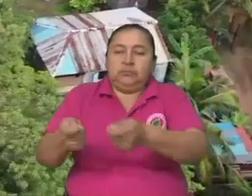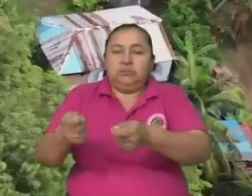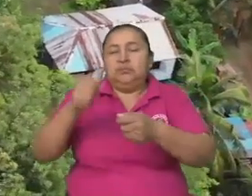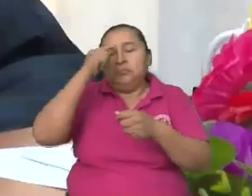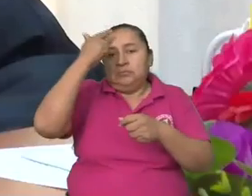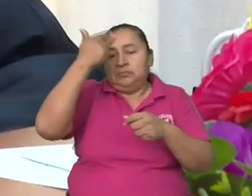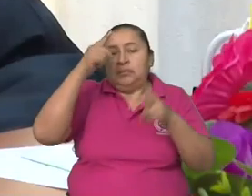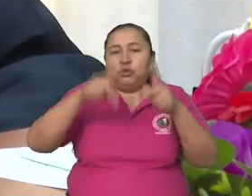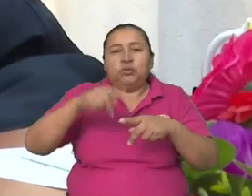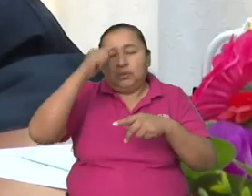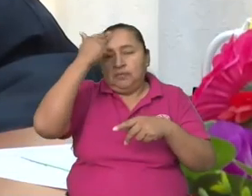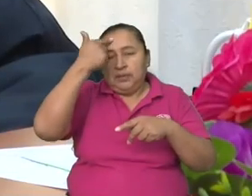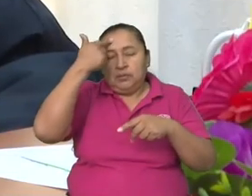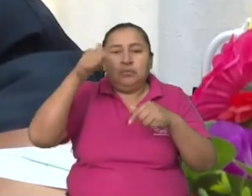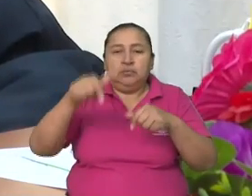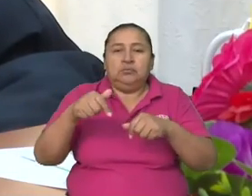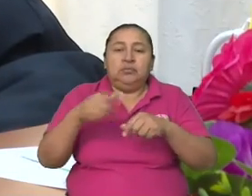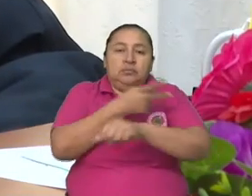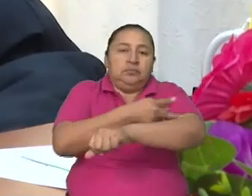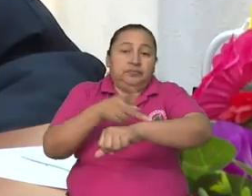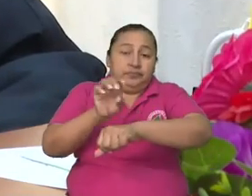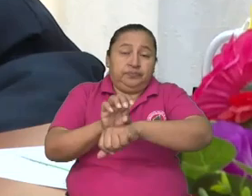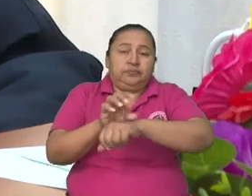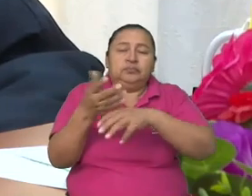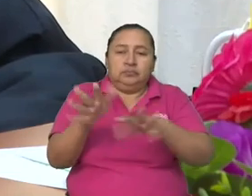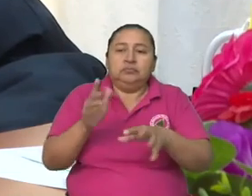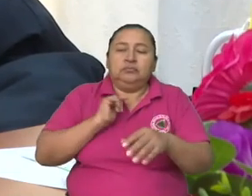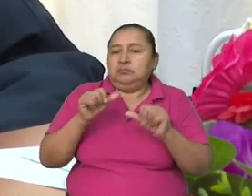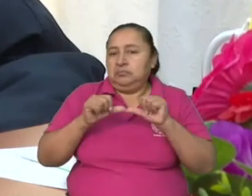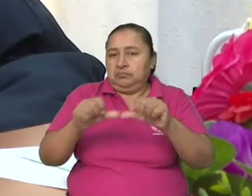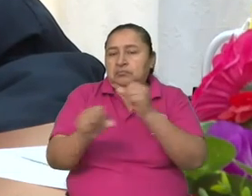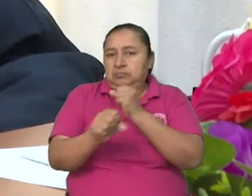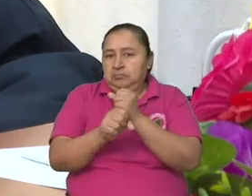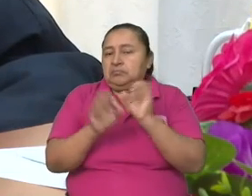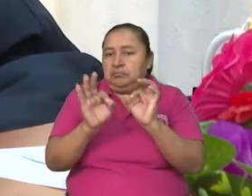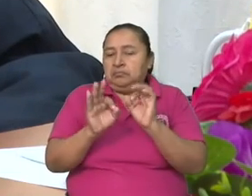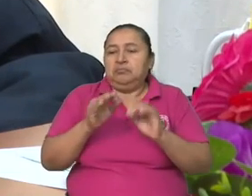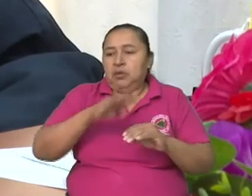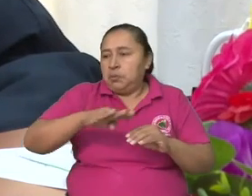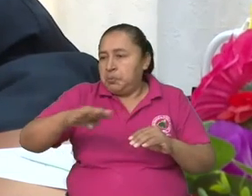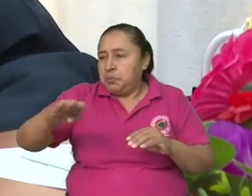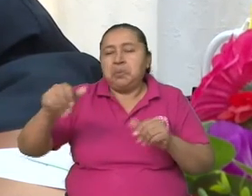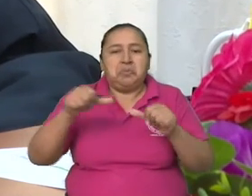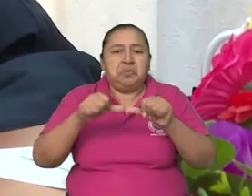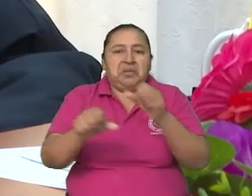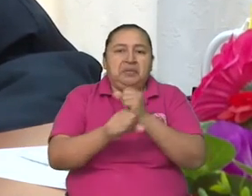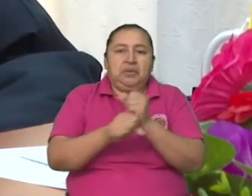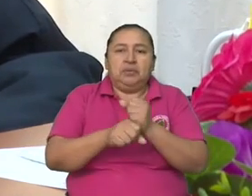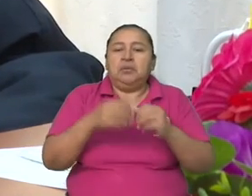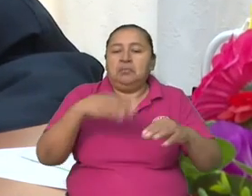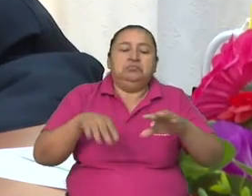gobernador de Puerto Cabezas. Todavía sigue funcionando la barcaza sin problemas. Ahí ya